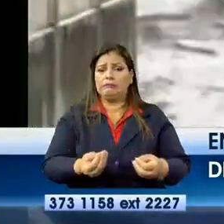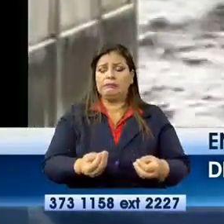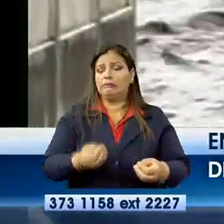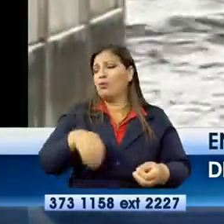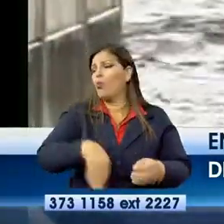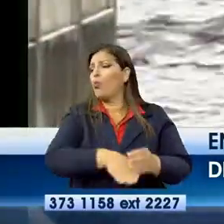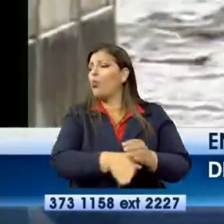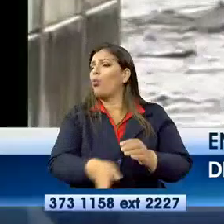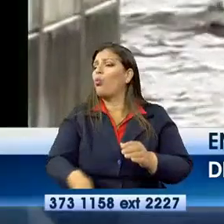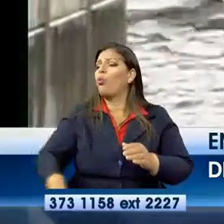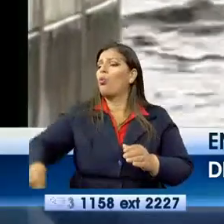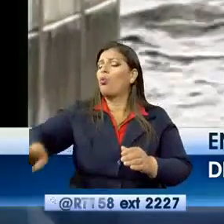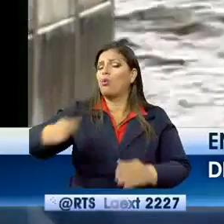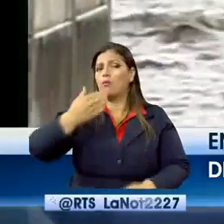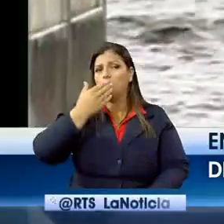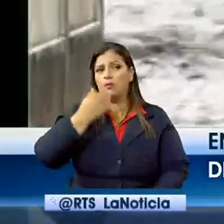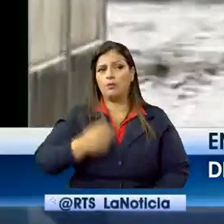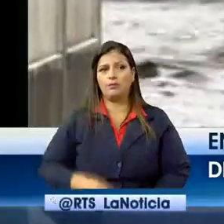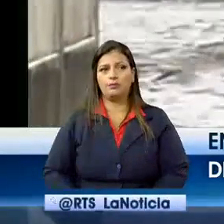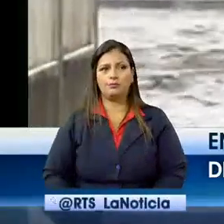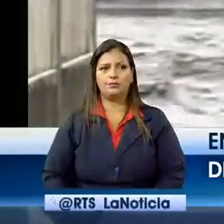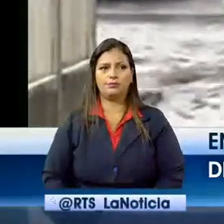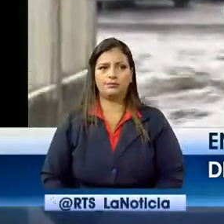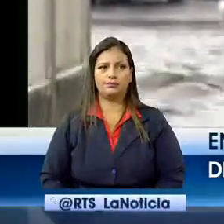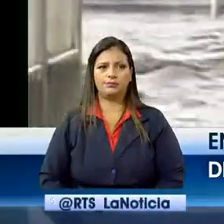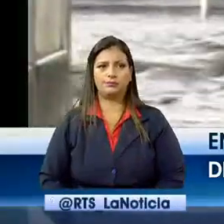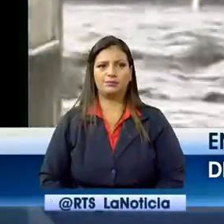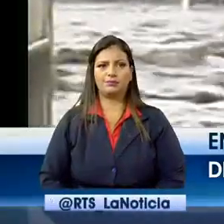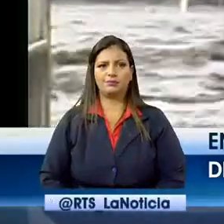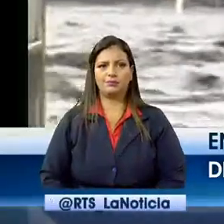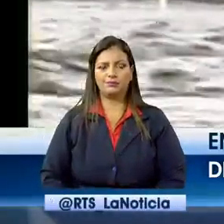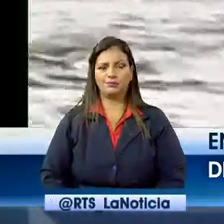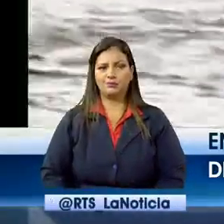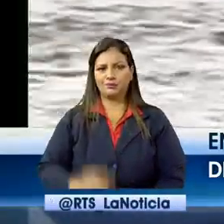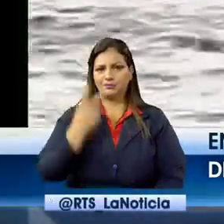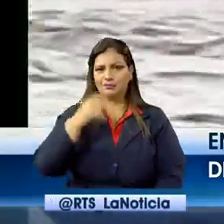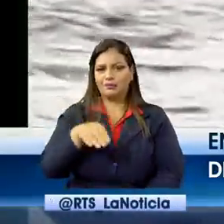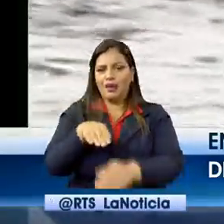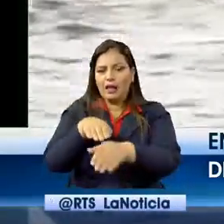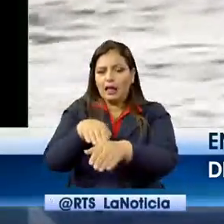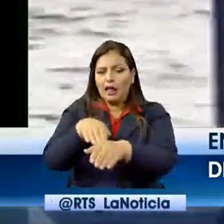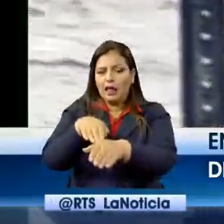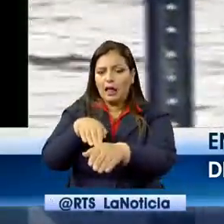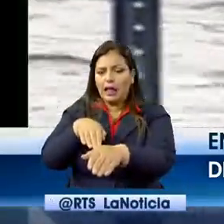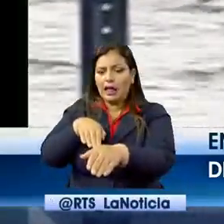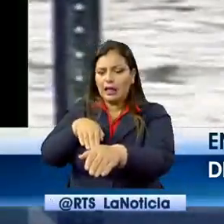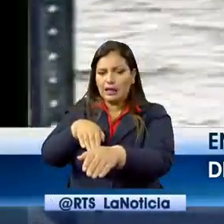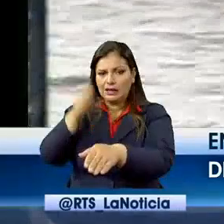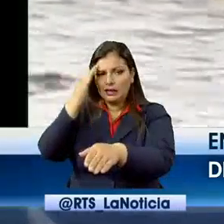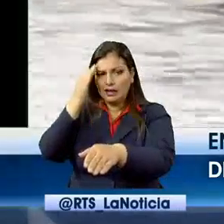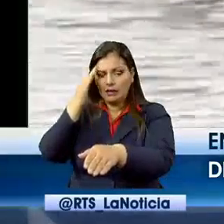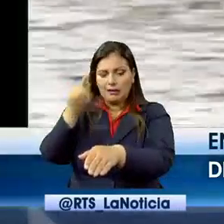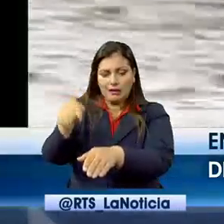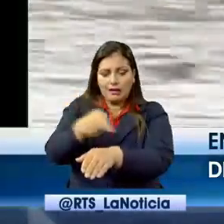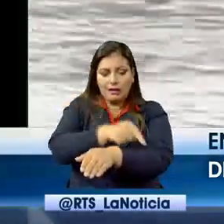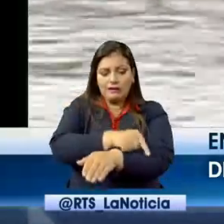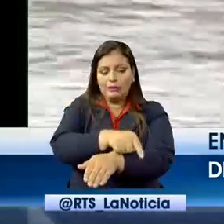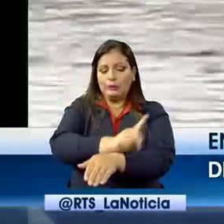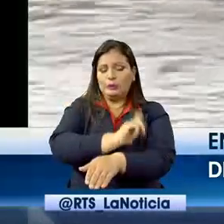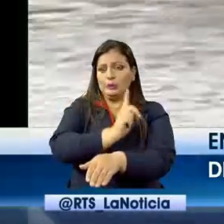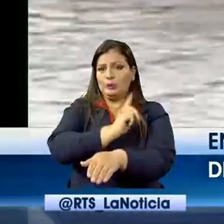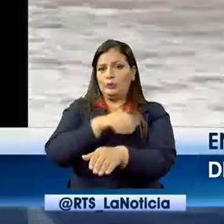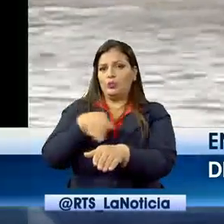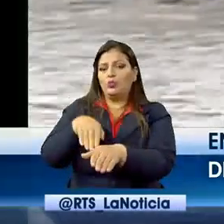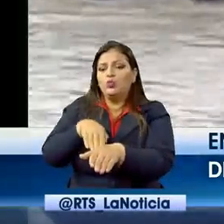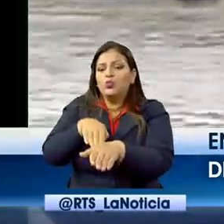en columna hacia el parterre que está un poquito más arriba. Un poquito más arriba. Para que no